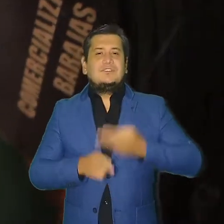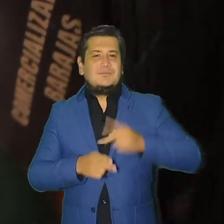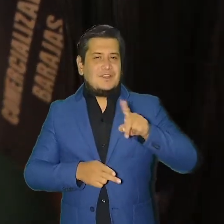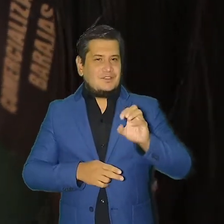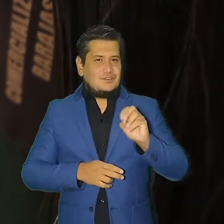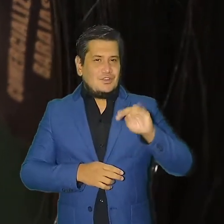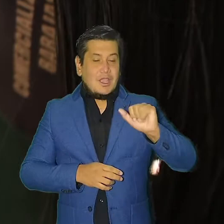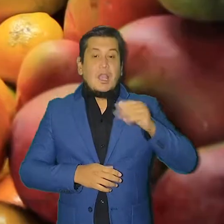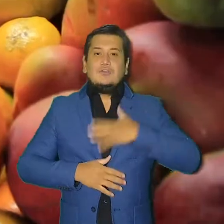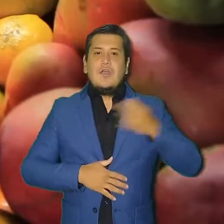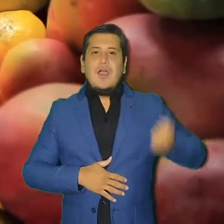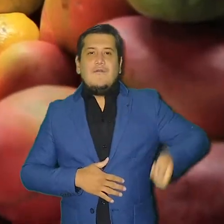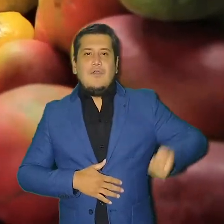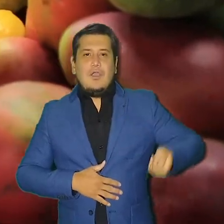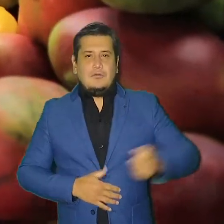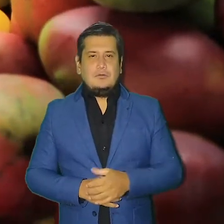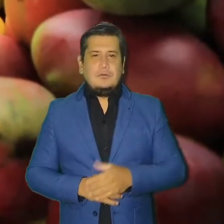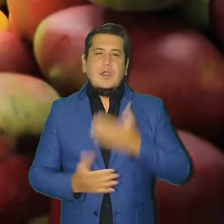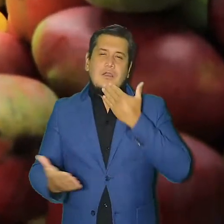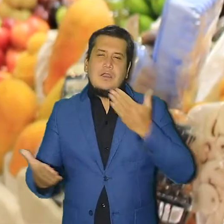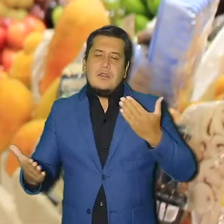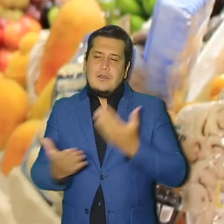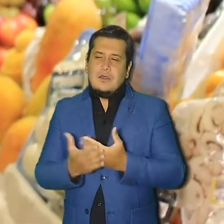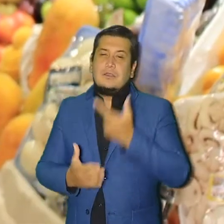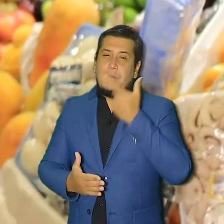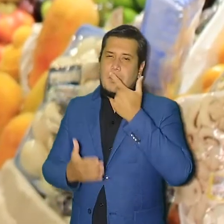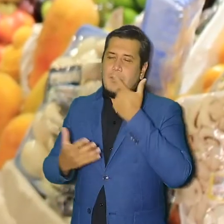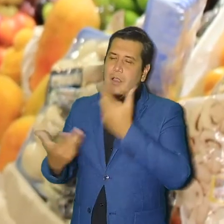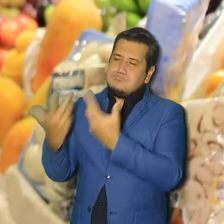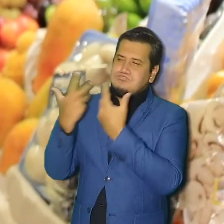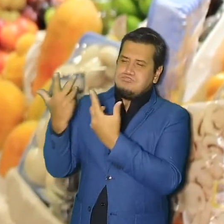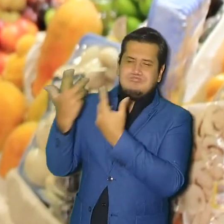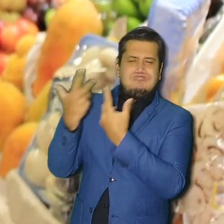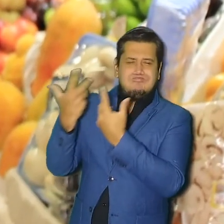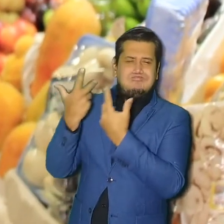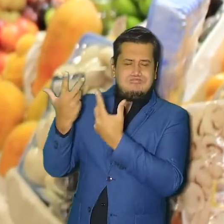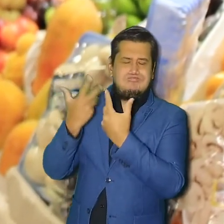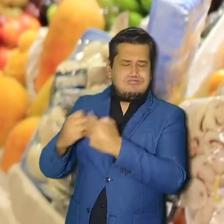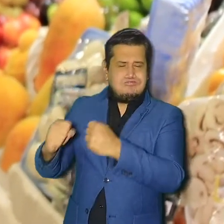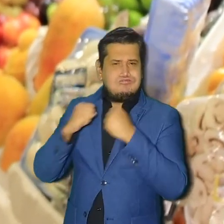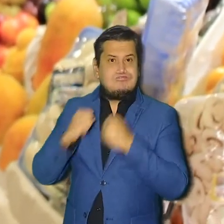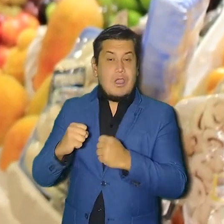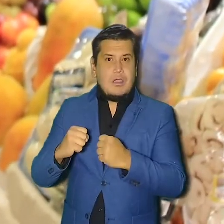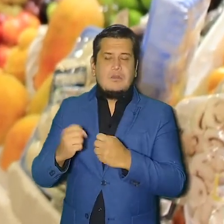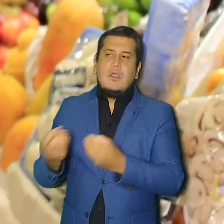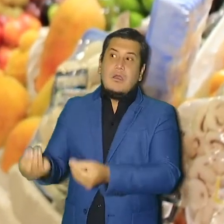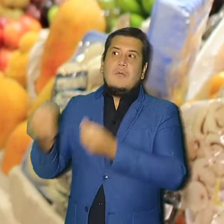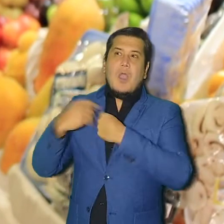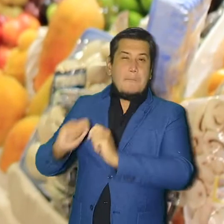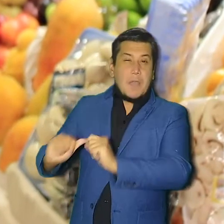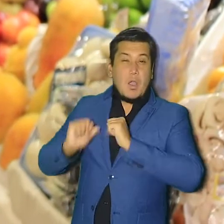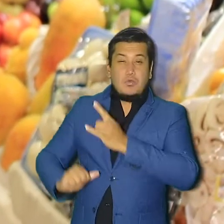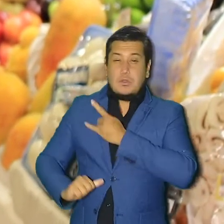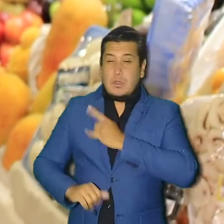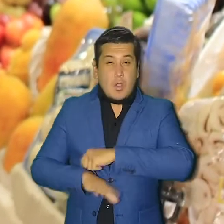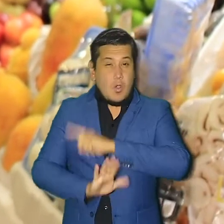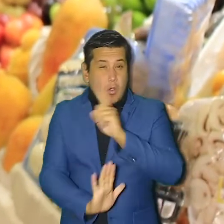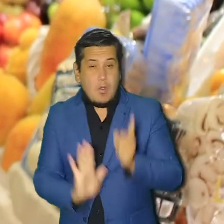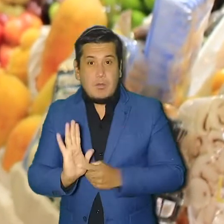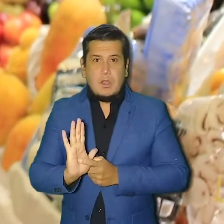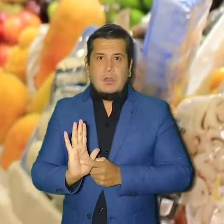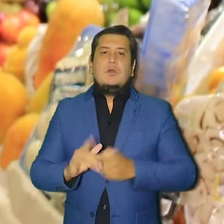nombre es Sonia Barajas, soy abogada. Gracias a la educación de alta calidad que nos brindó mi papá, mis hermanas y